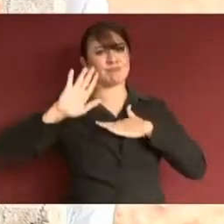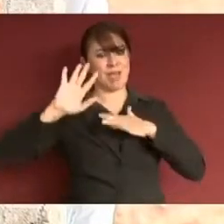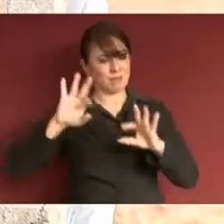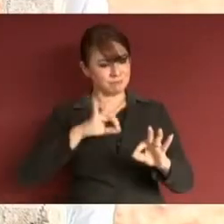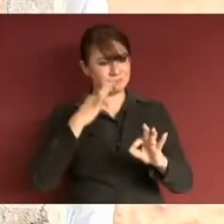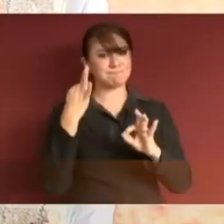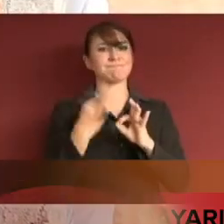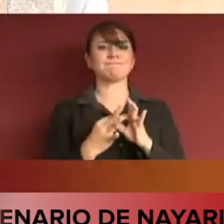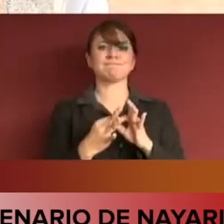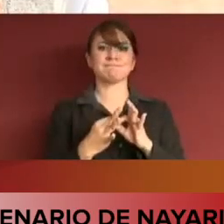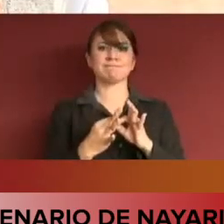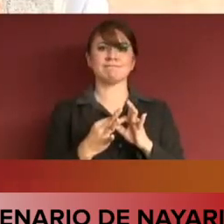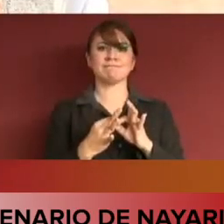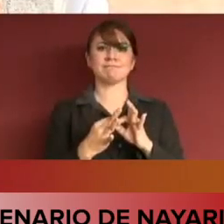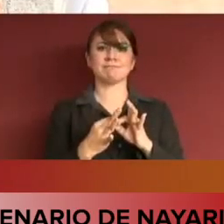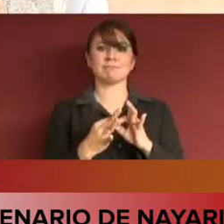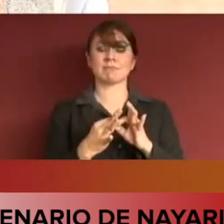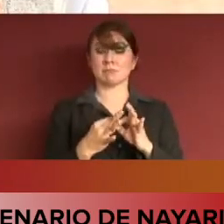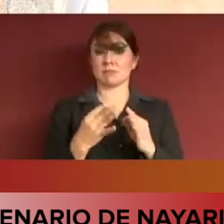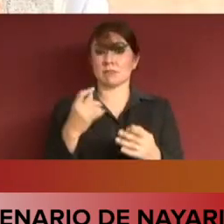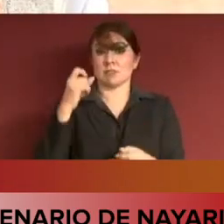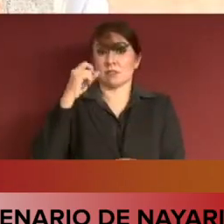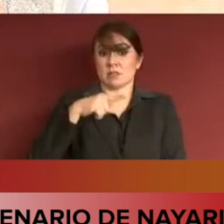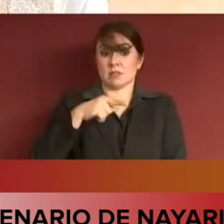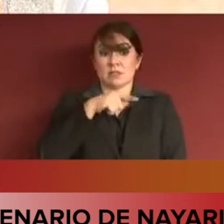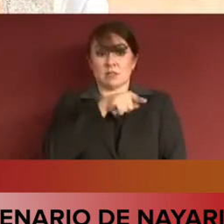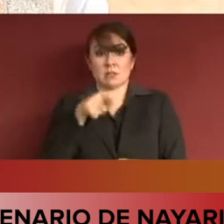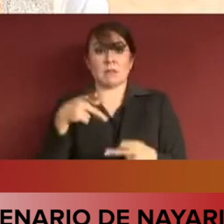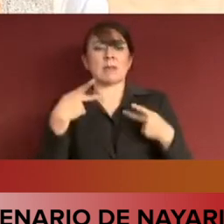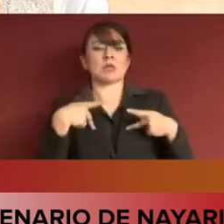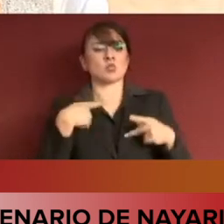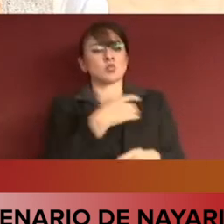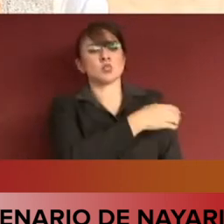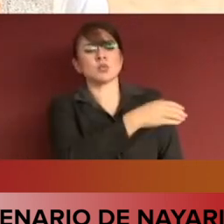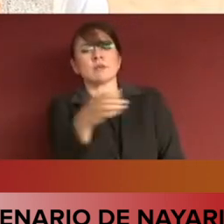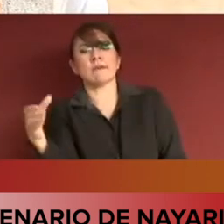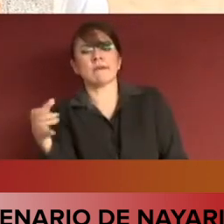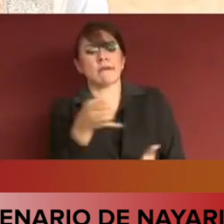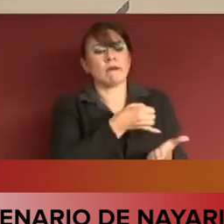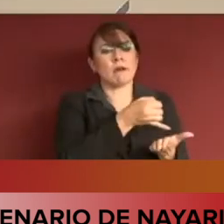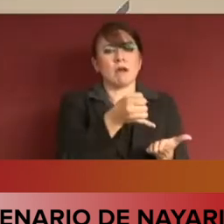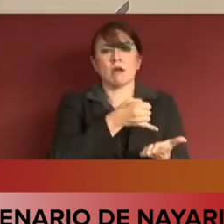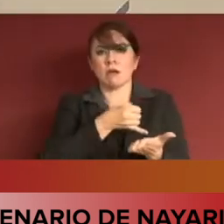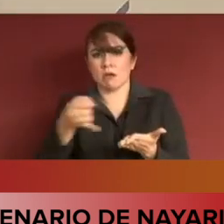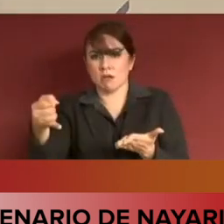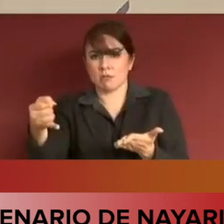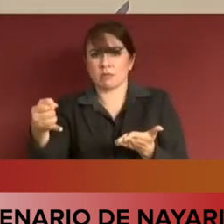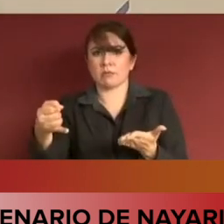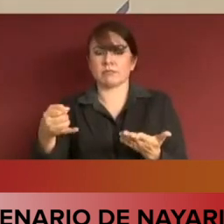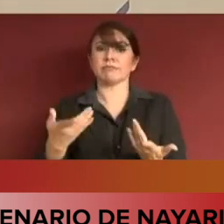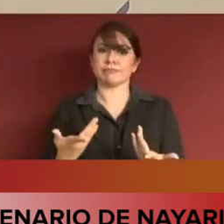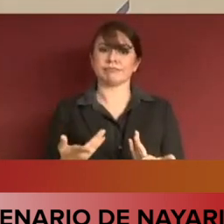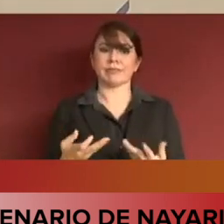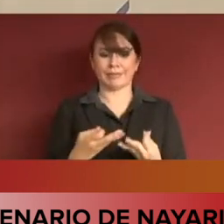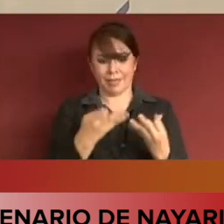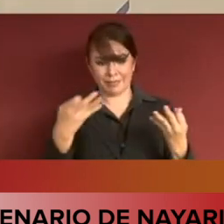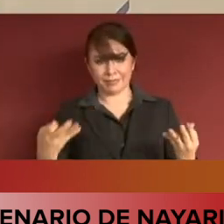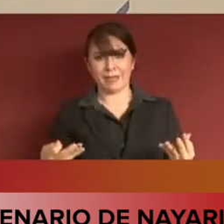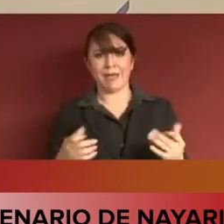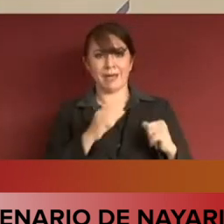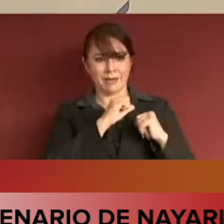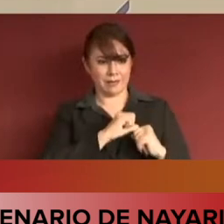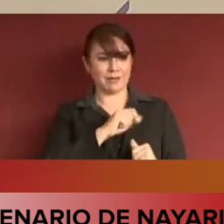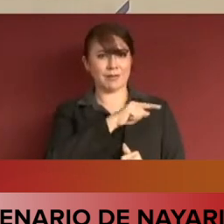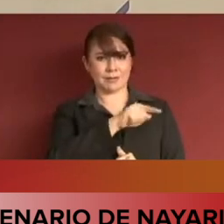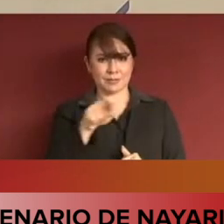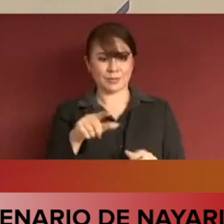especial cumplir con los campesinos, con los productores, ejidatarios,